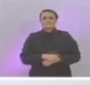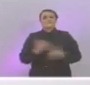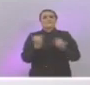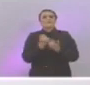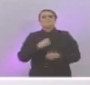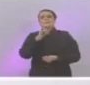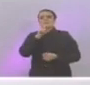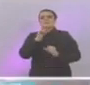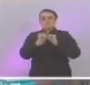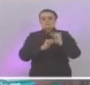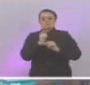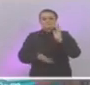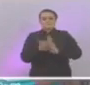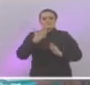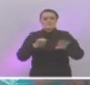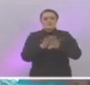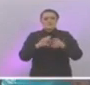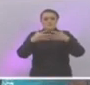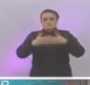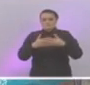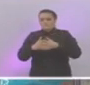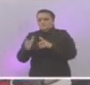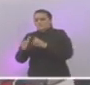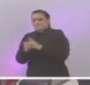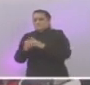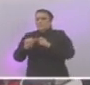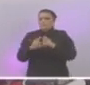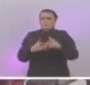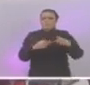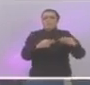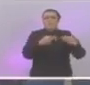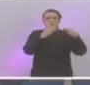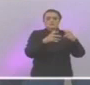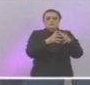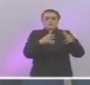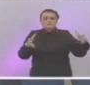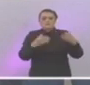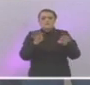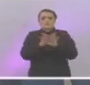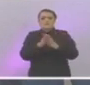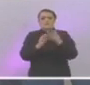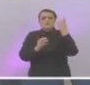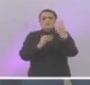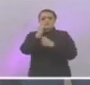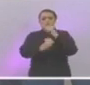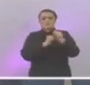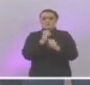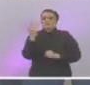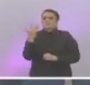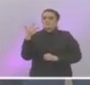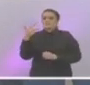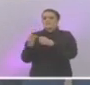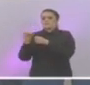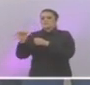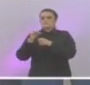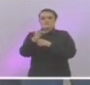También han crecido los micro, pequeños y medianos negocios. En estos 4 años, en los 58 municipios